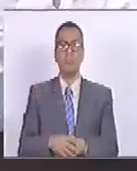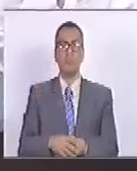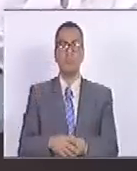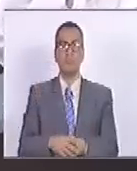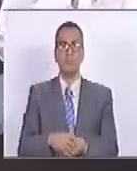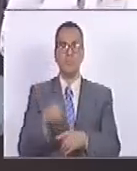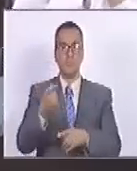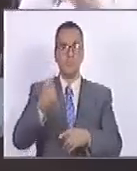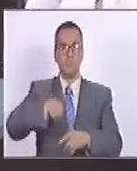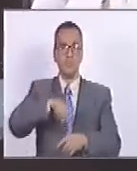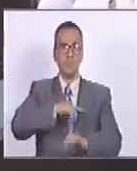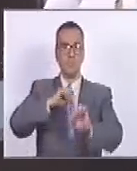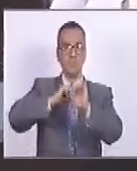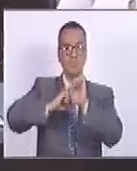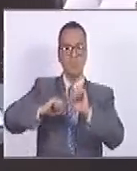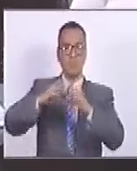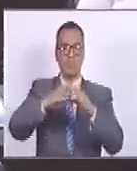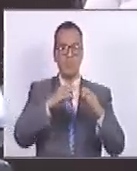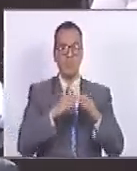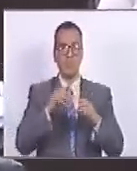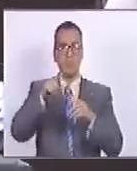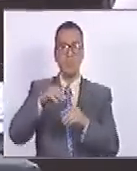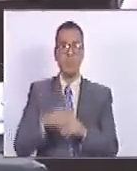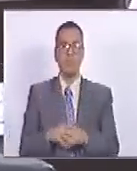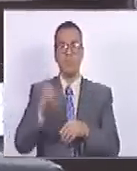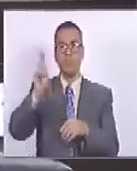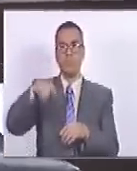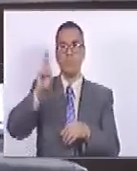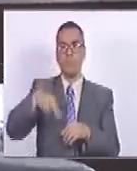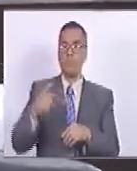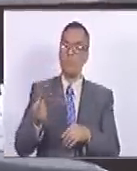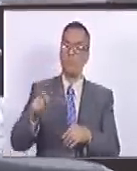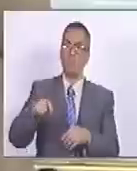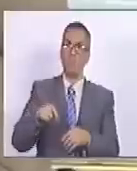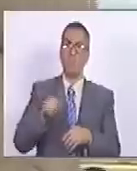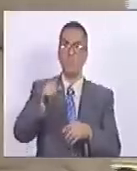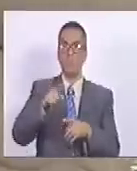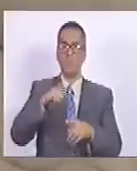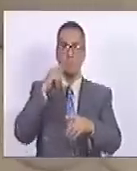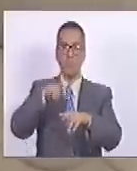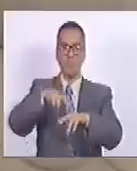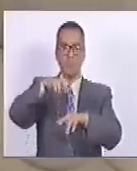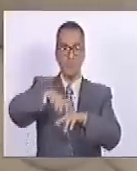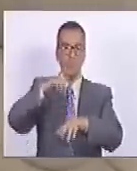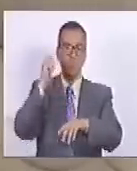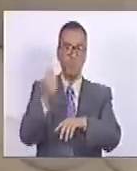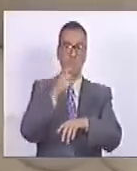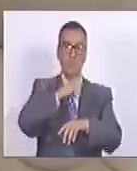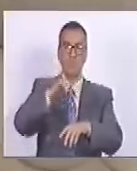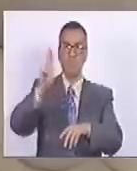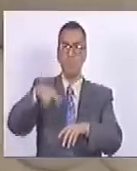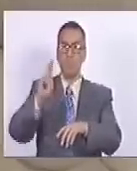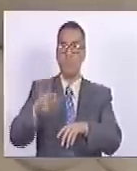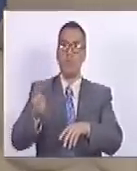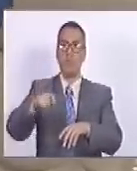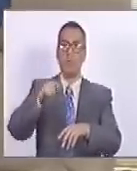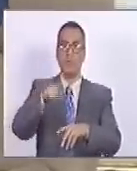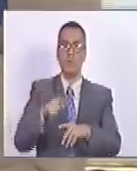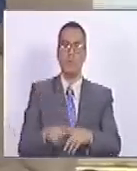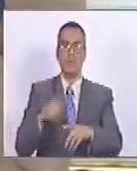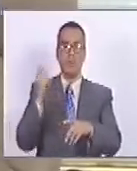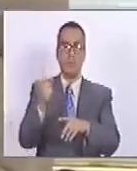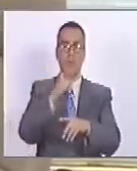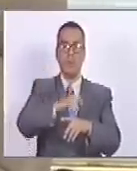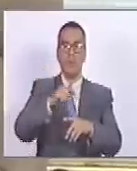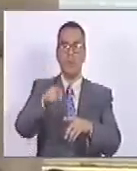quienes repudiamos el colonialismo. Nunca más esclavitud en esta tierra, nunca más colonialismo